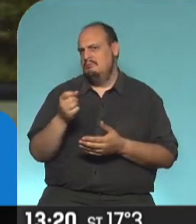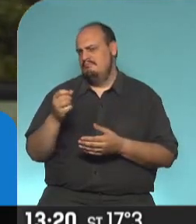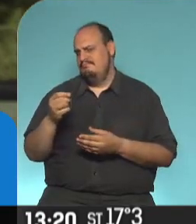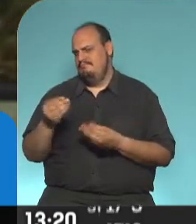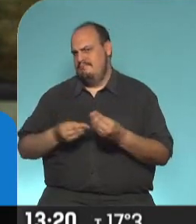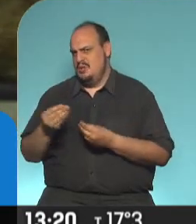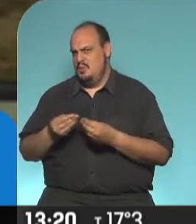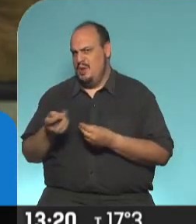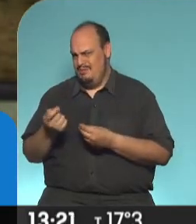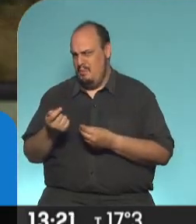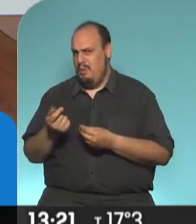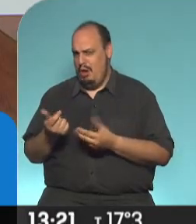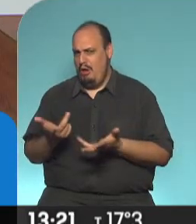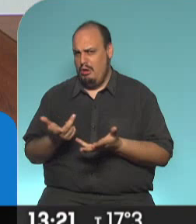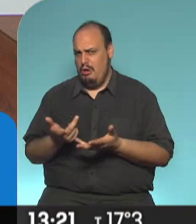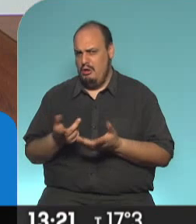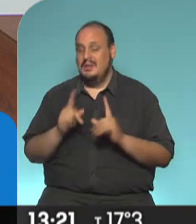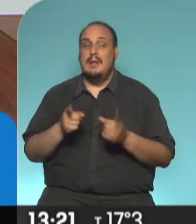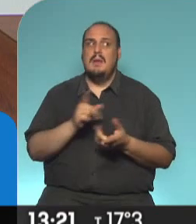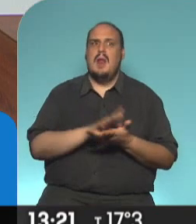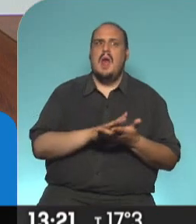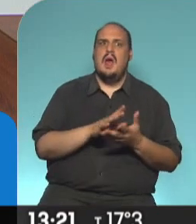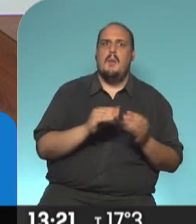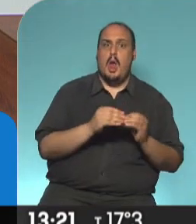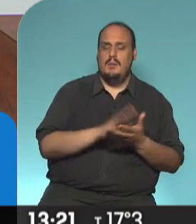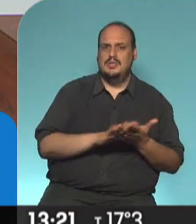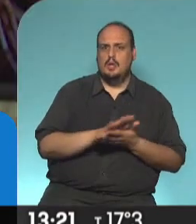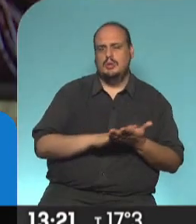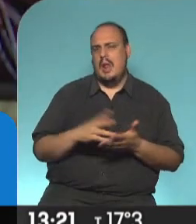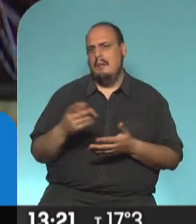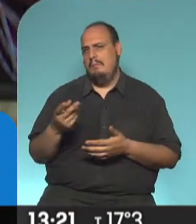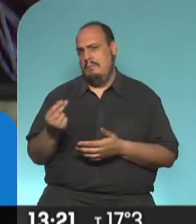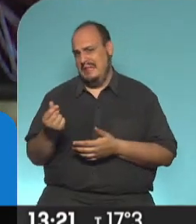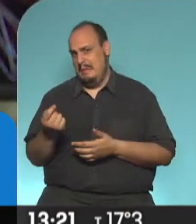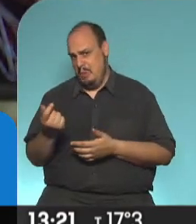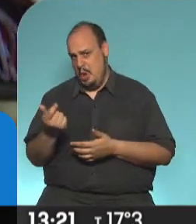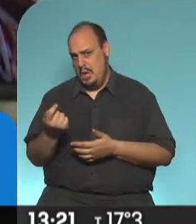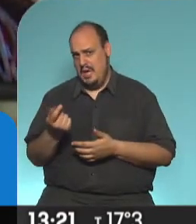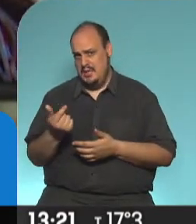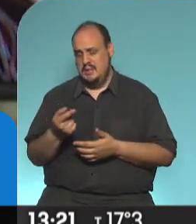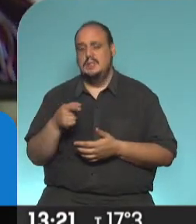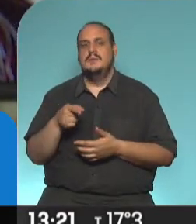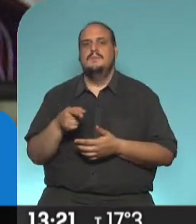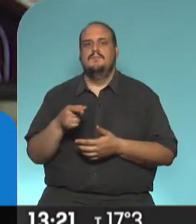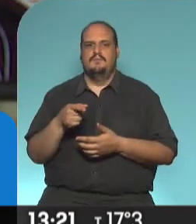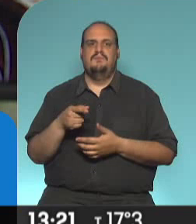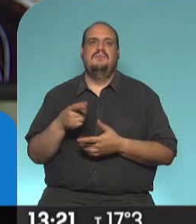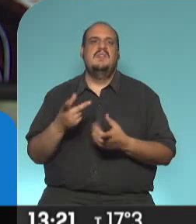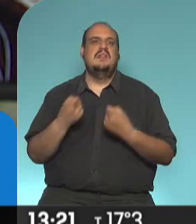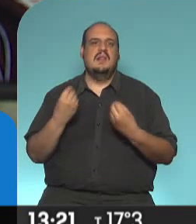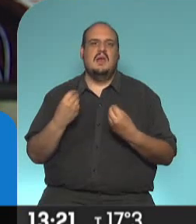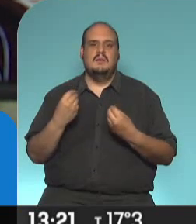presupuesto de la provincia de buenos aires y que también por solución al problema no claro chica para solucionar problemas lo que sí necesita generarse una mesa de consenso